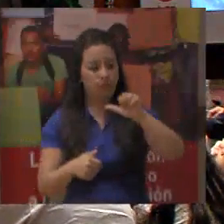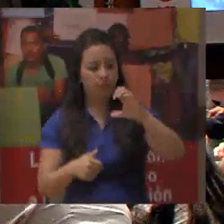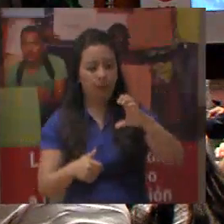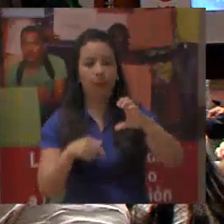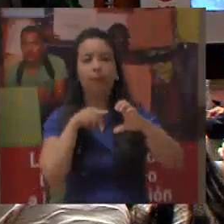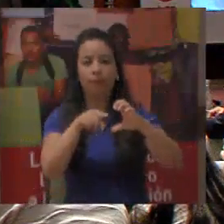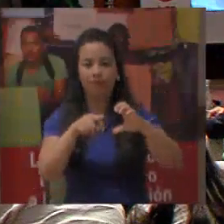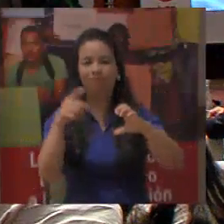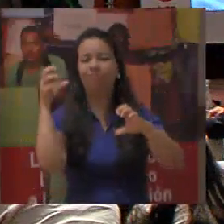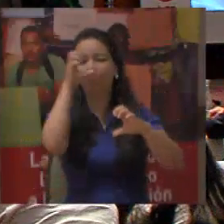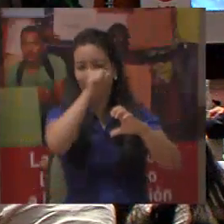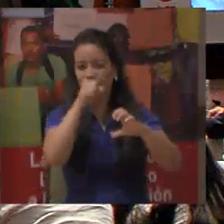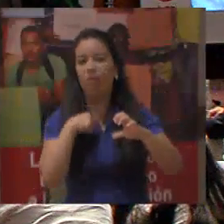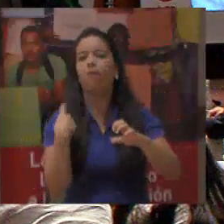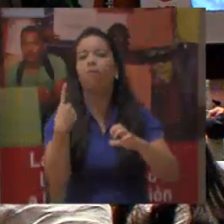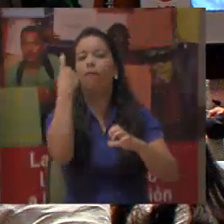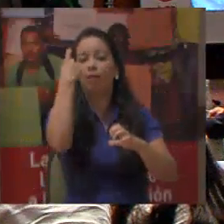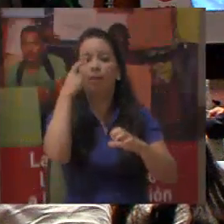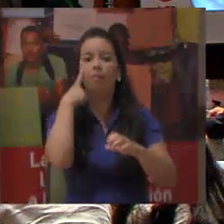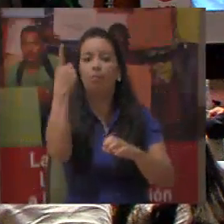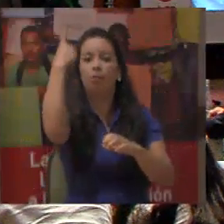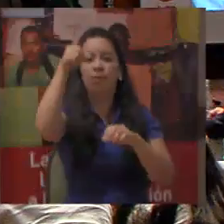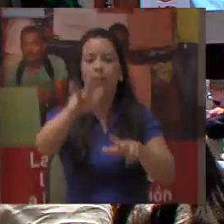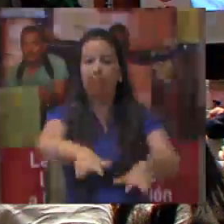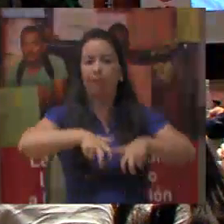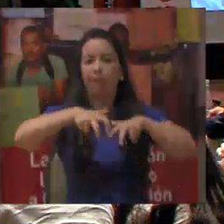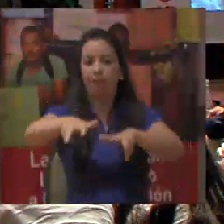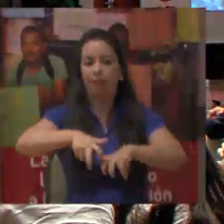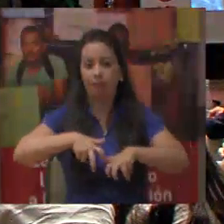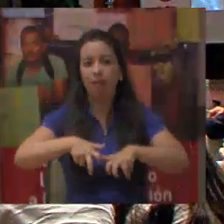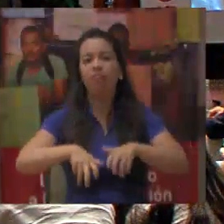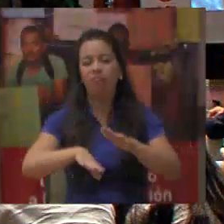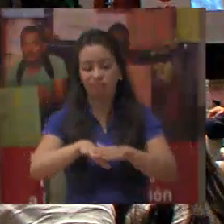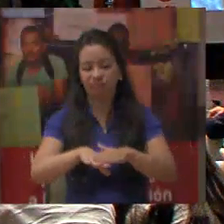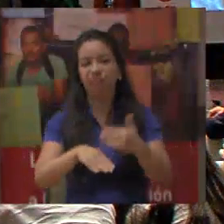falta una política agraria y que parte de la responsabilidad fue nuestra.